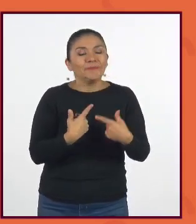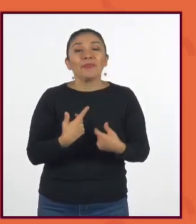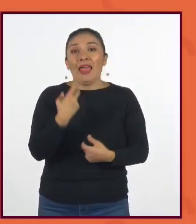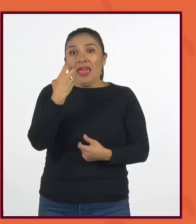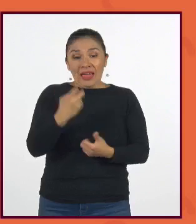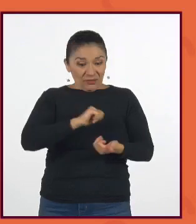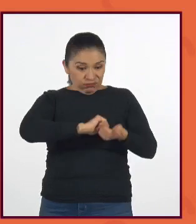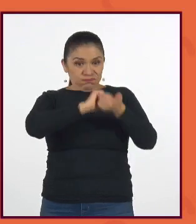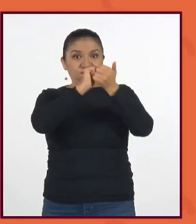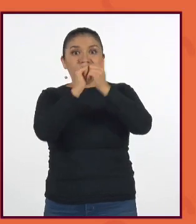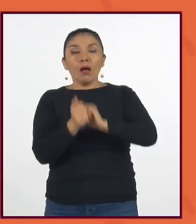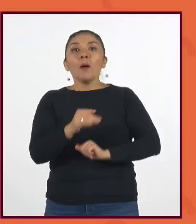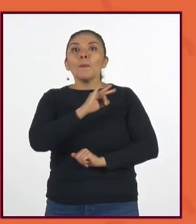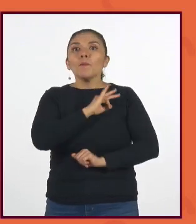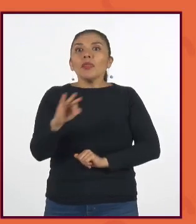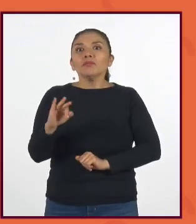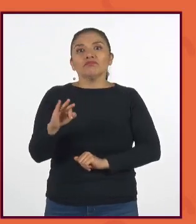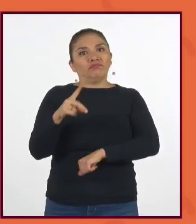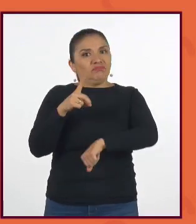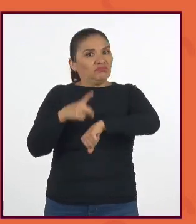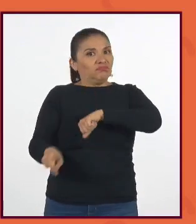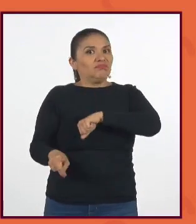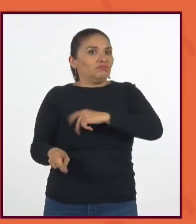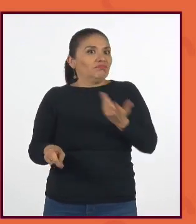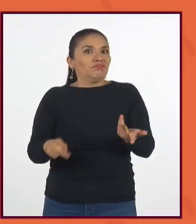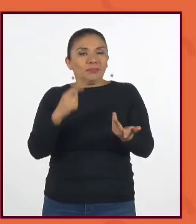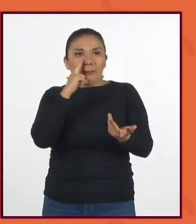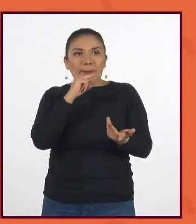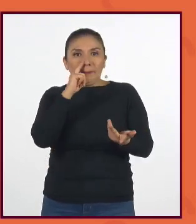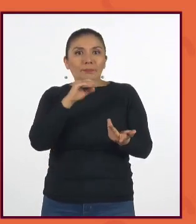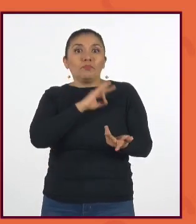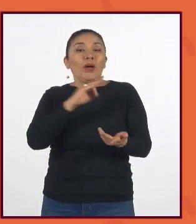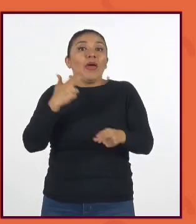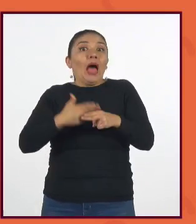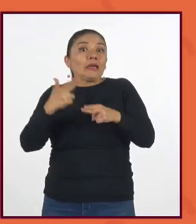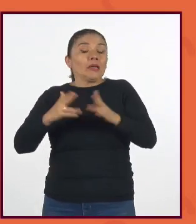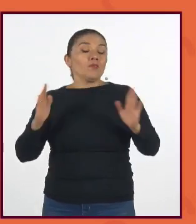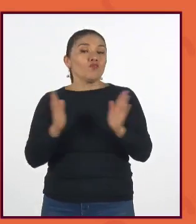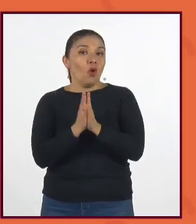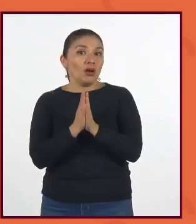del fentanilo pueden ser hasta incluso la muerte súbita.